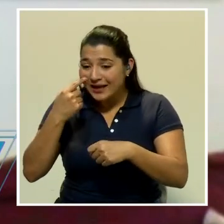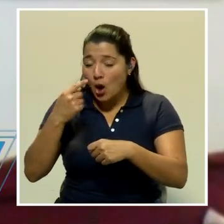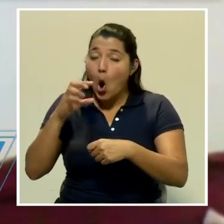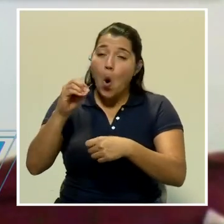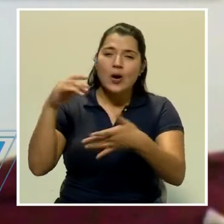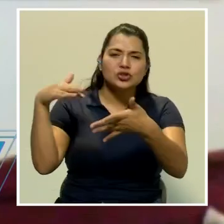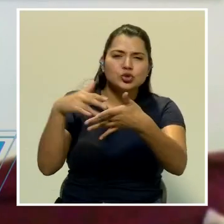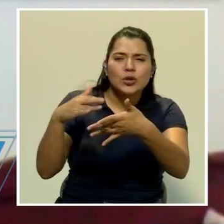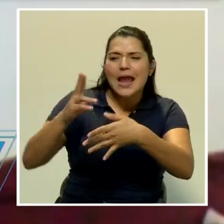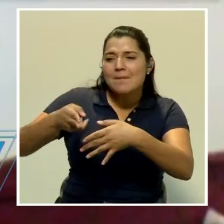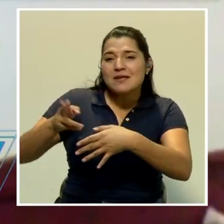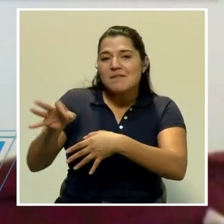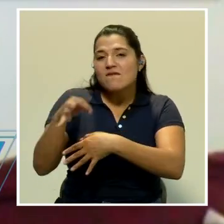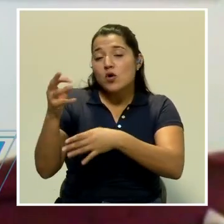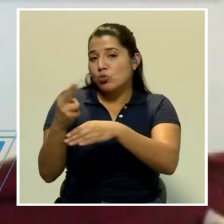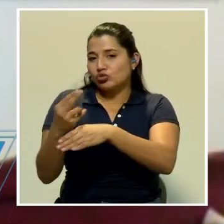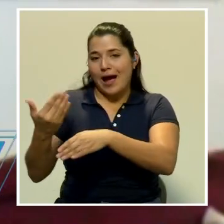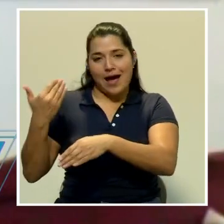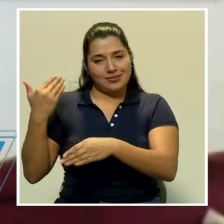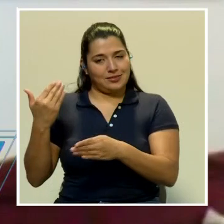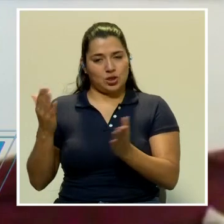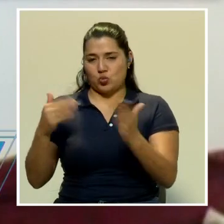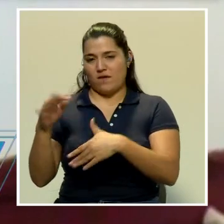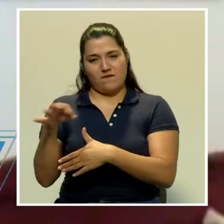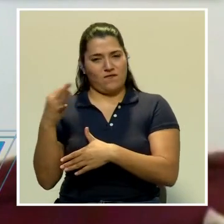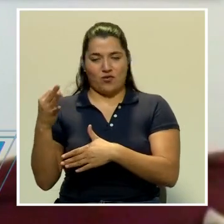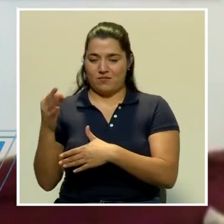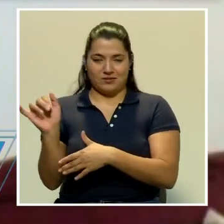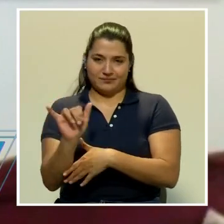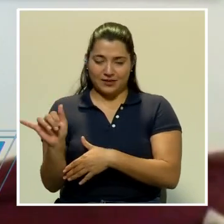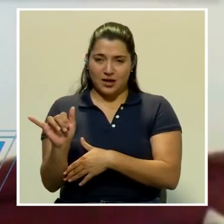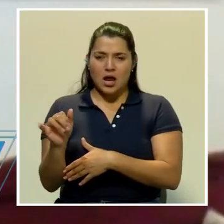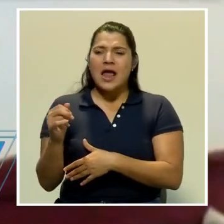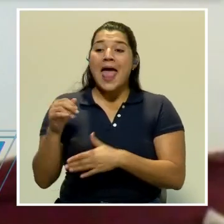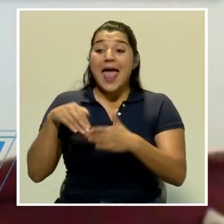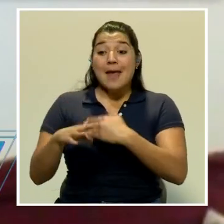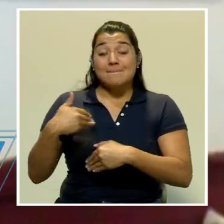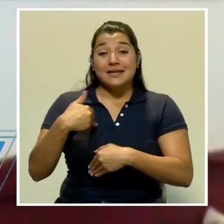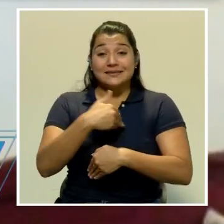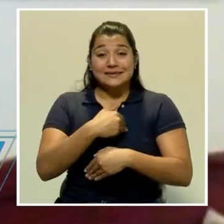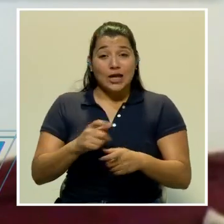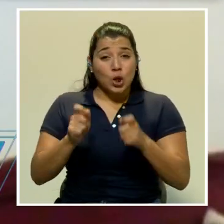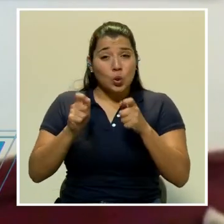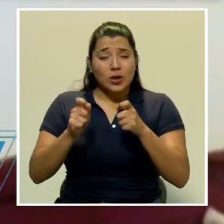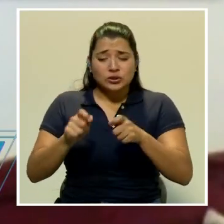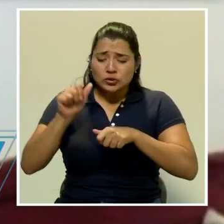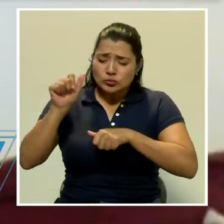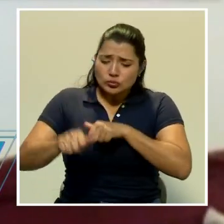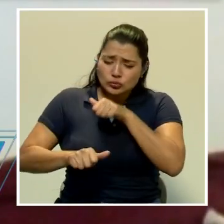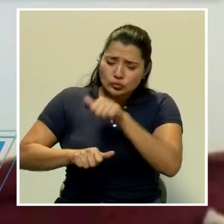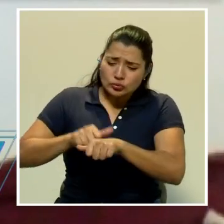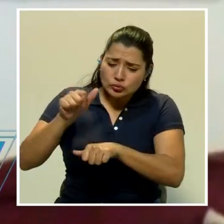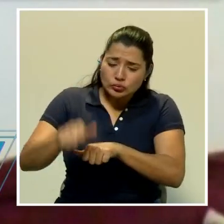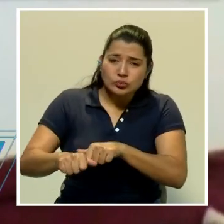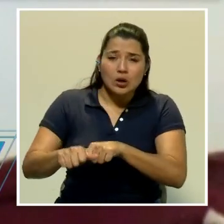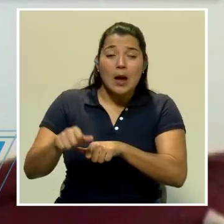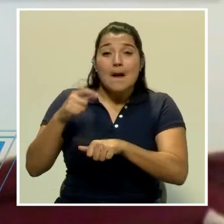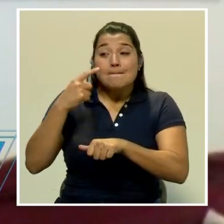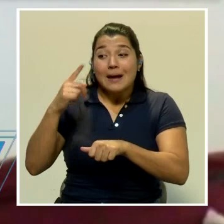como los teníamos concebidos. Hemos hecho grandes esfuerzos en el ministerio para conectar, y bien lo decía usted al inicio,